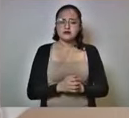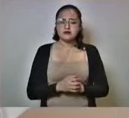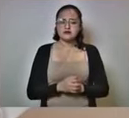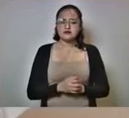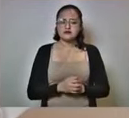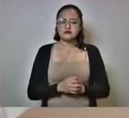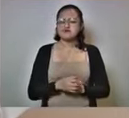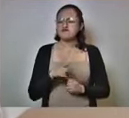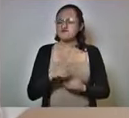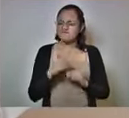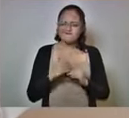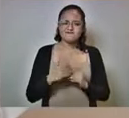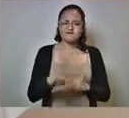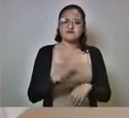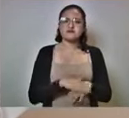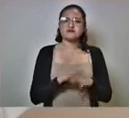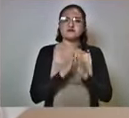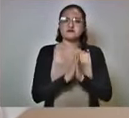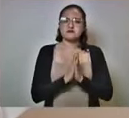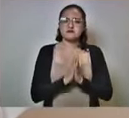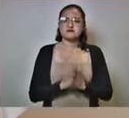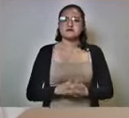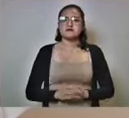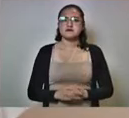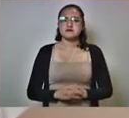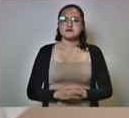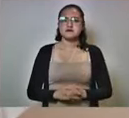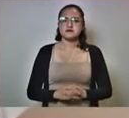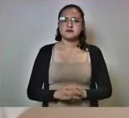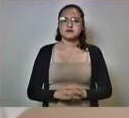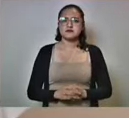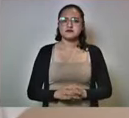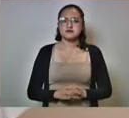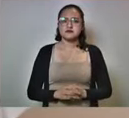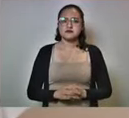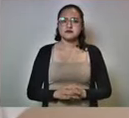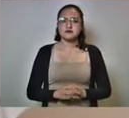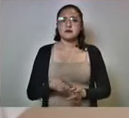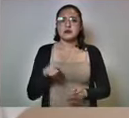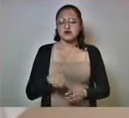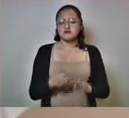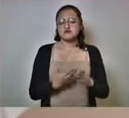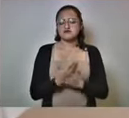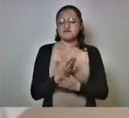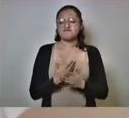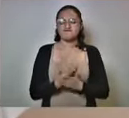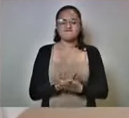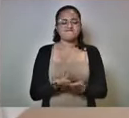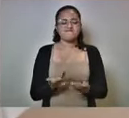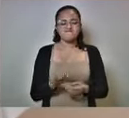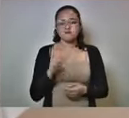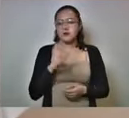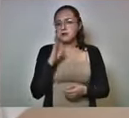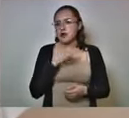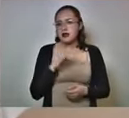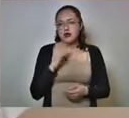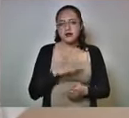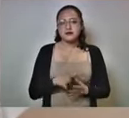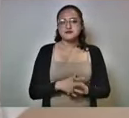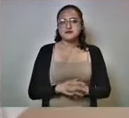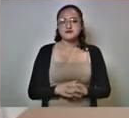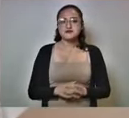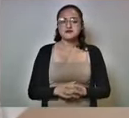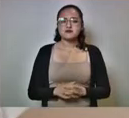Así es que vámonos para adelante, por favor. Vamos para adelante, pero esta mañana es una mala mañana.